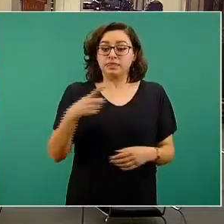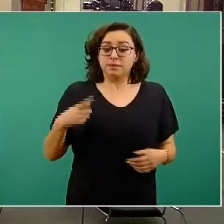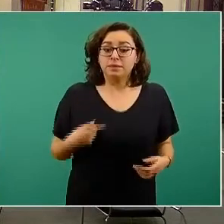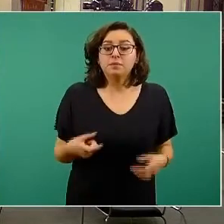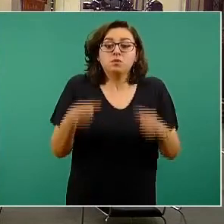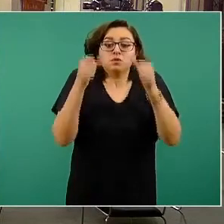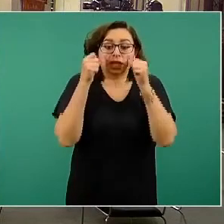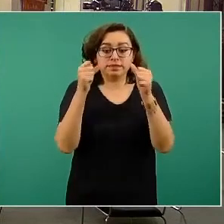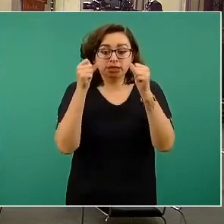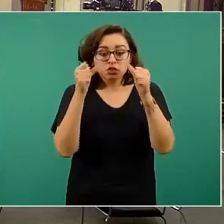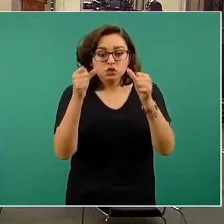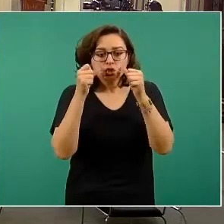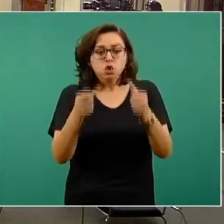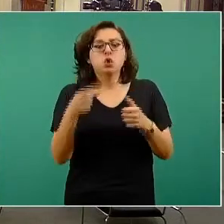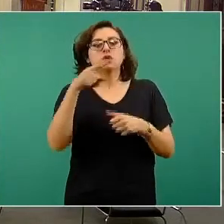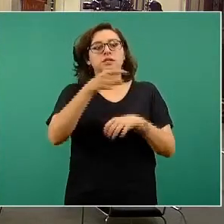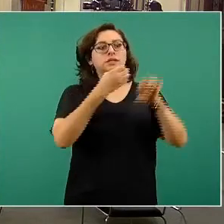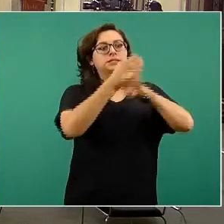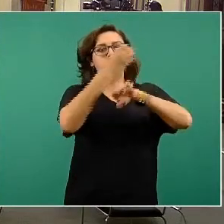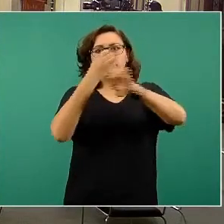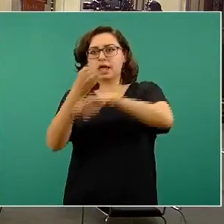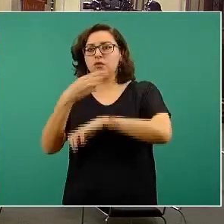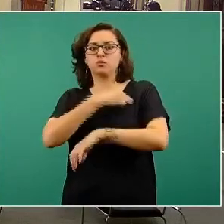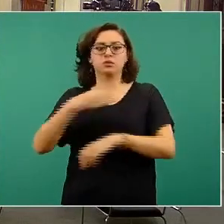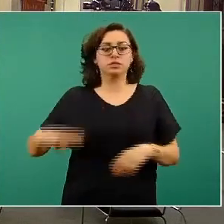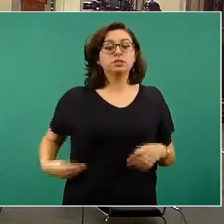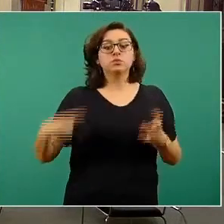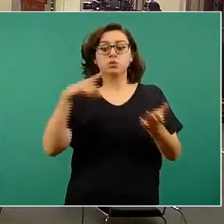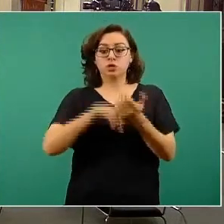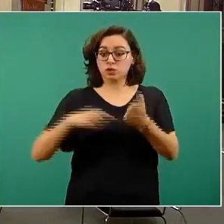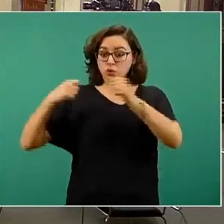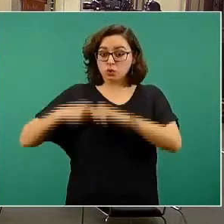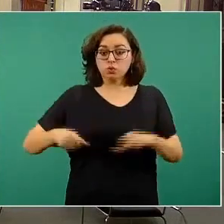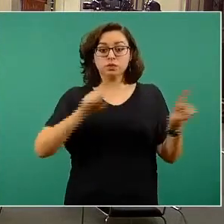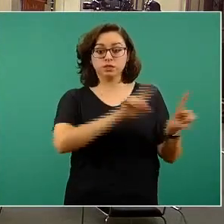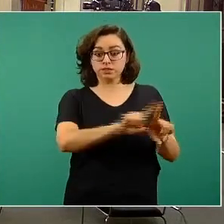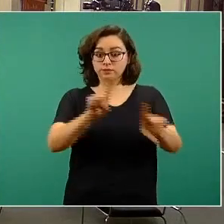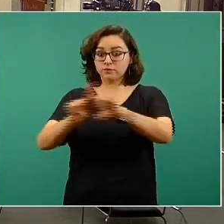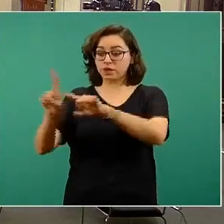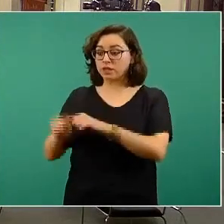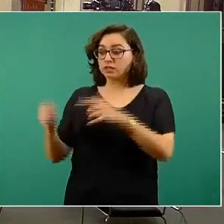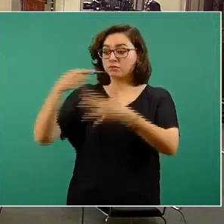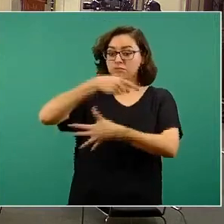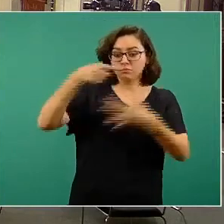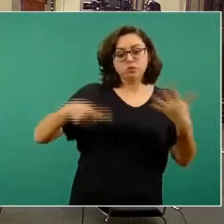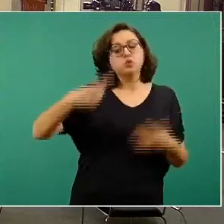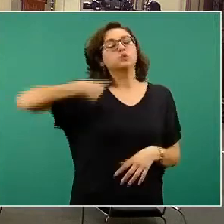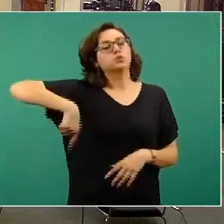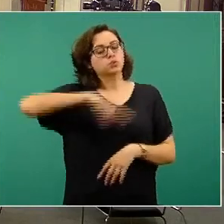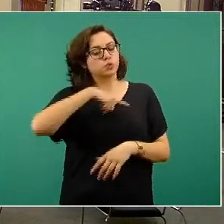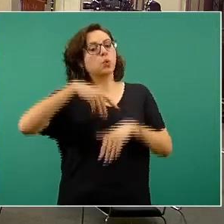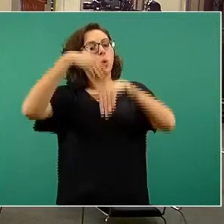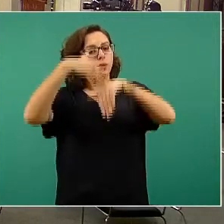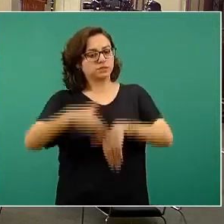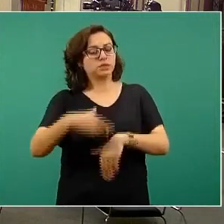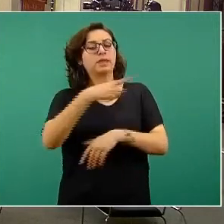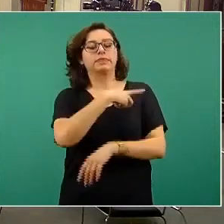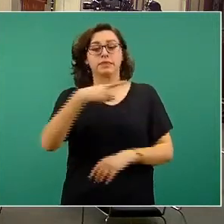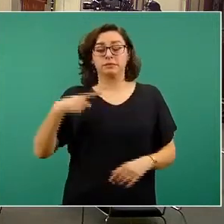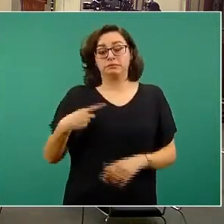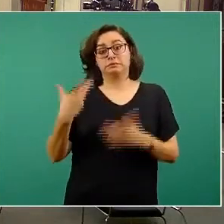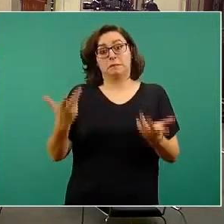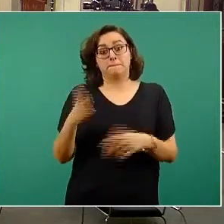autoridades locales en el estado y en los municipios están implementando, sobre todo en miras, decíamos, a estas próximas